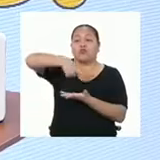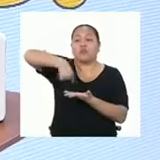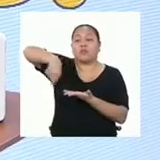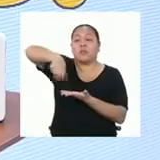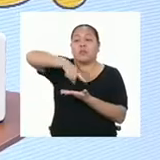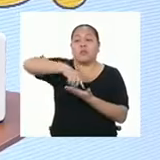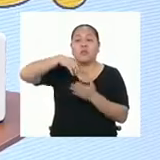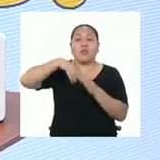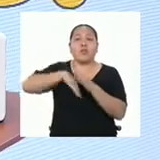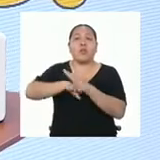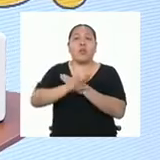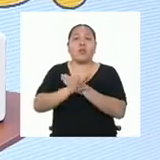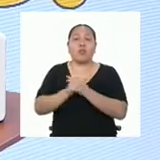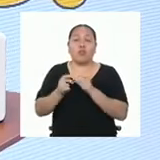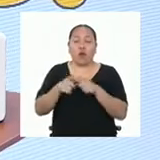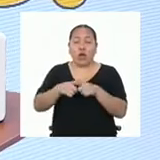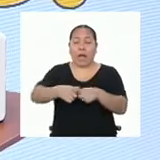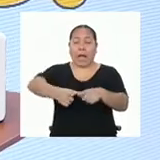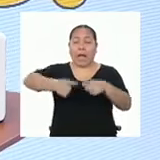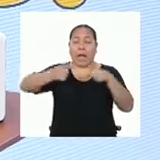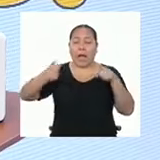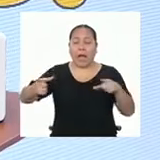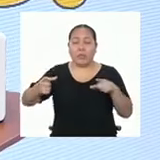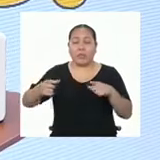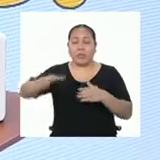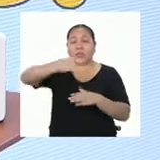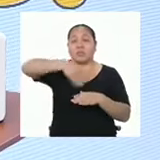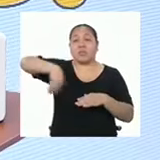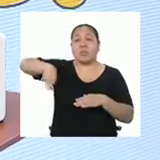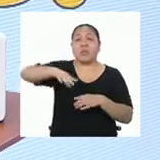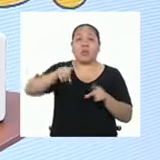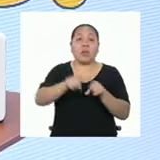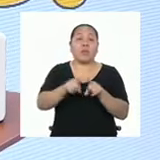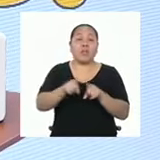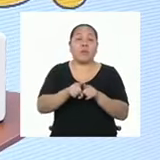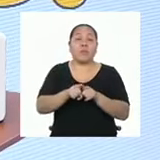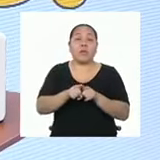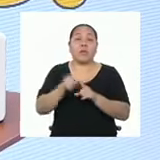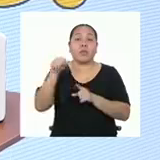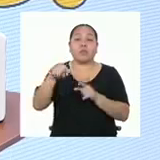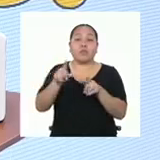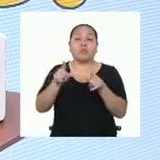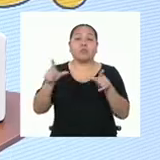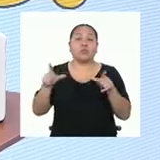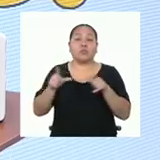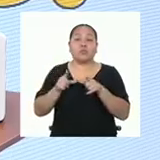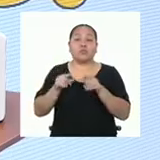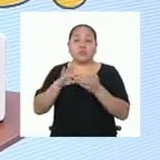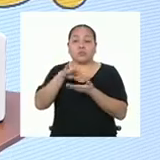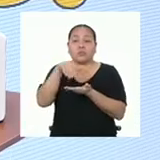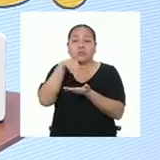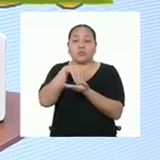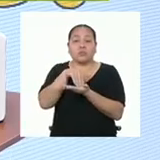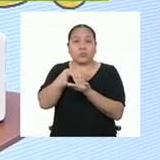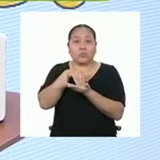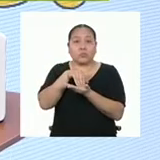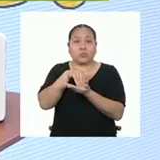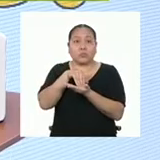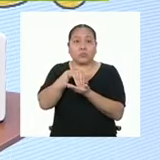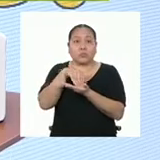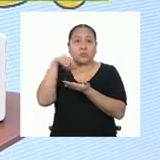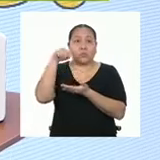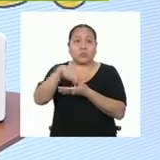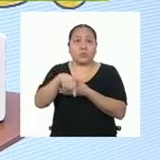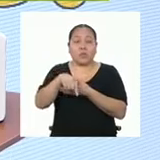del terreno Lo más grande que se pueda Y además, tienen que estar en un lugar más céntrico Porque